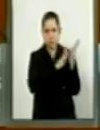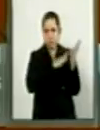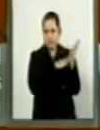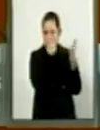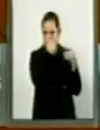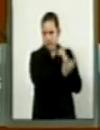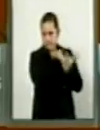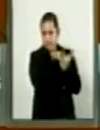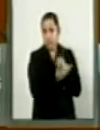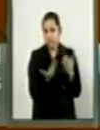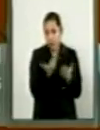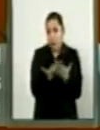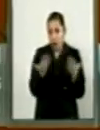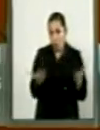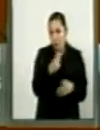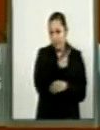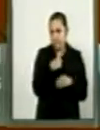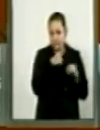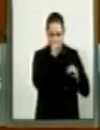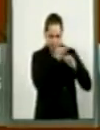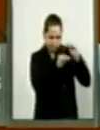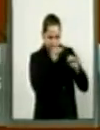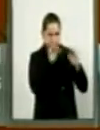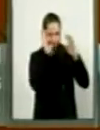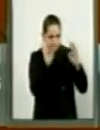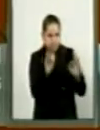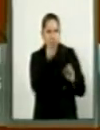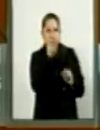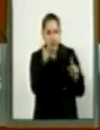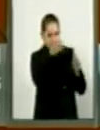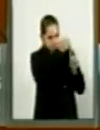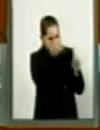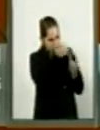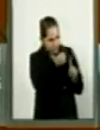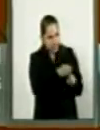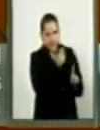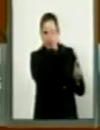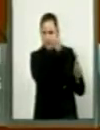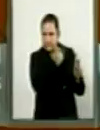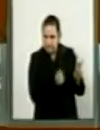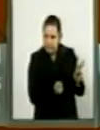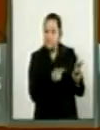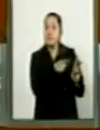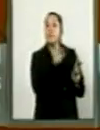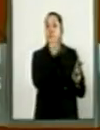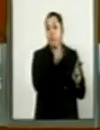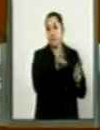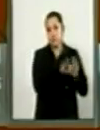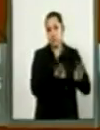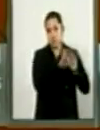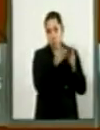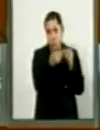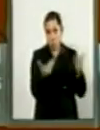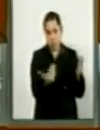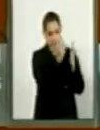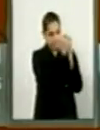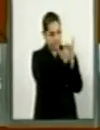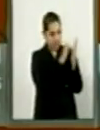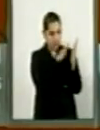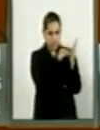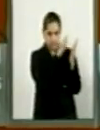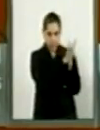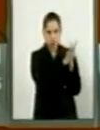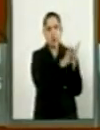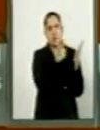sobre todo y de manera más importante, tocará velar por la correcta aplicación de esta reforma constitucional. Quiero